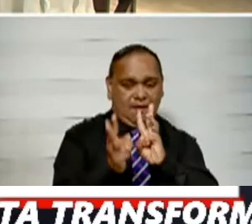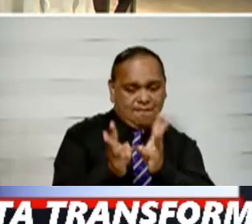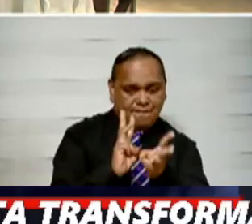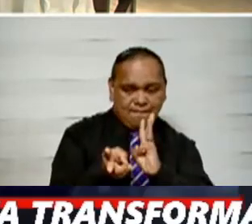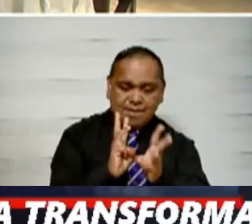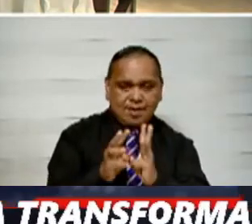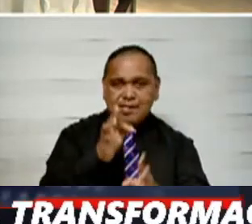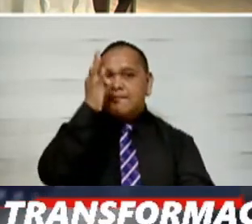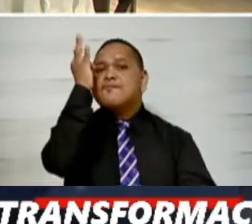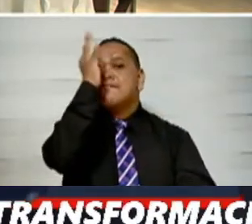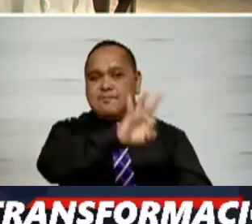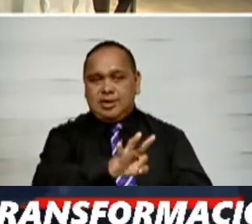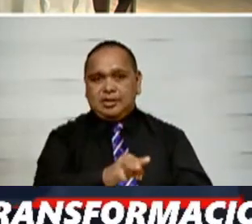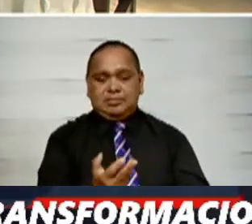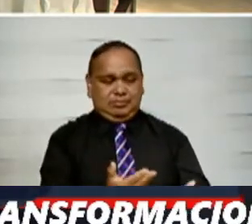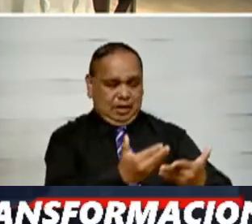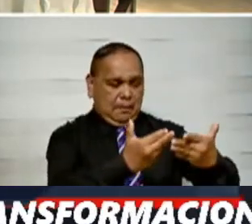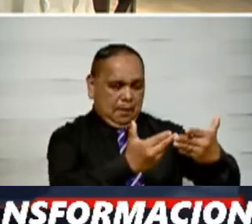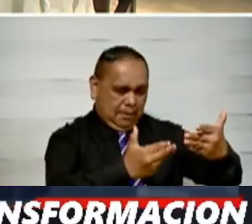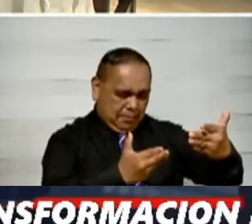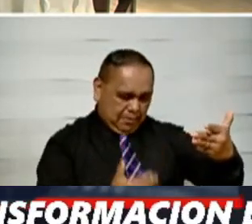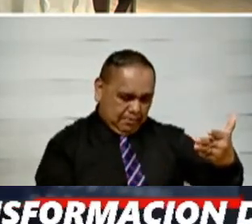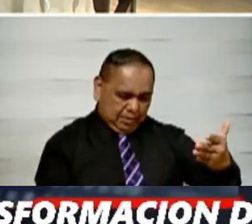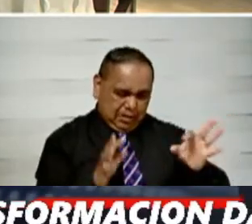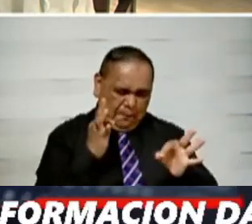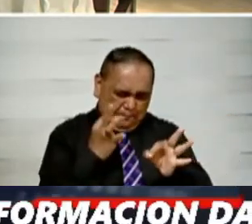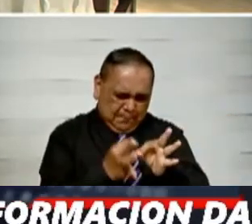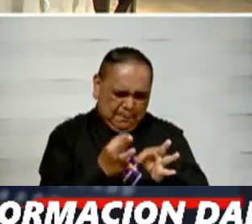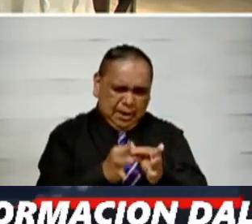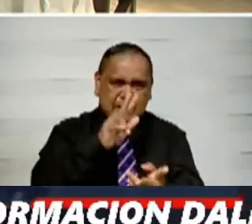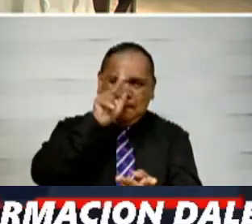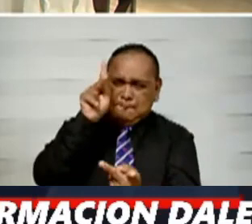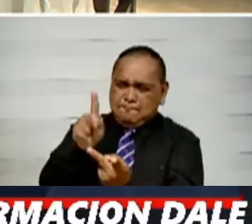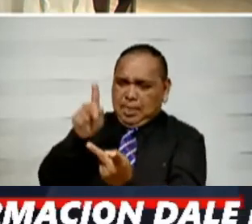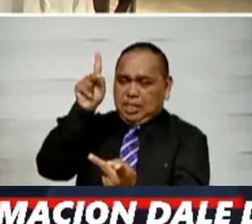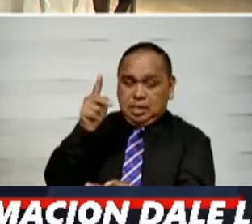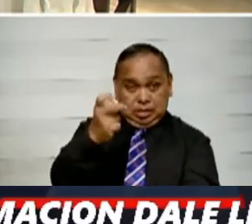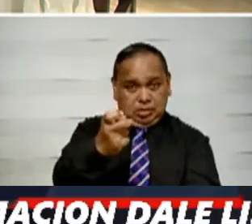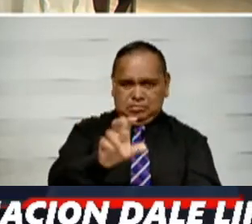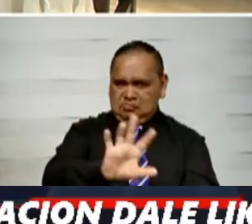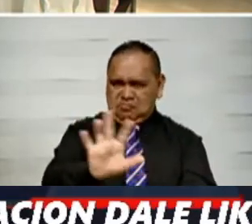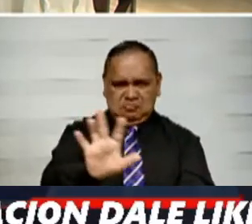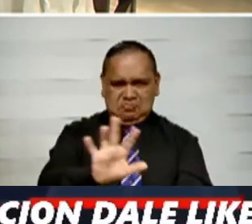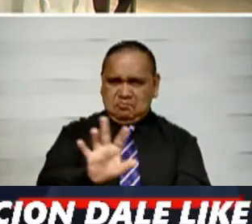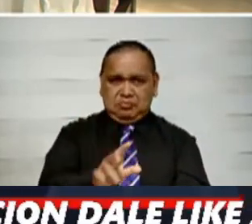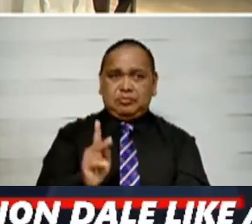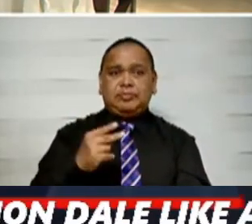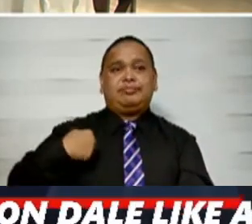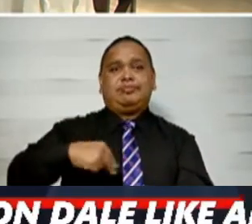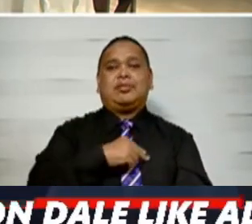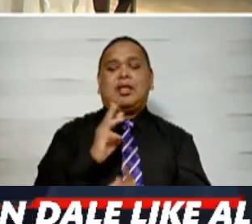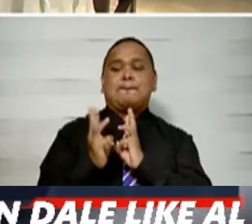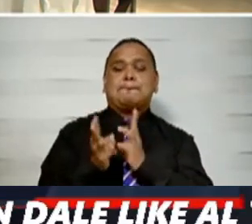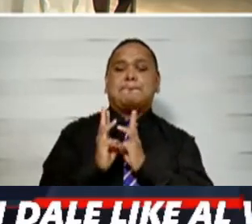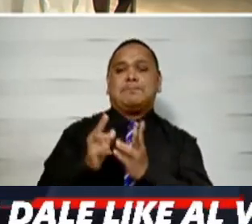siempre poner bien los contextos, ¿no? No, como, está todo perfecto, ajá. Perfecto, no es. Y los chats no son así, ¿no? Cuando uno chatea, así,